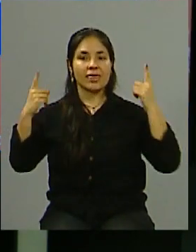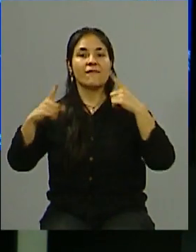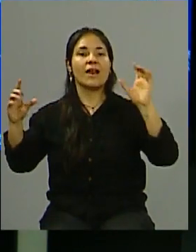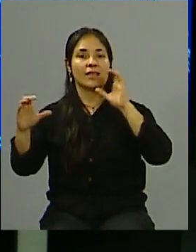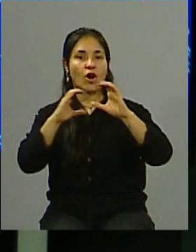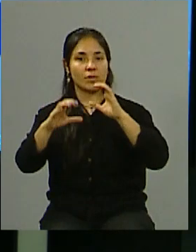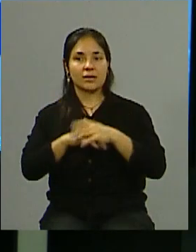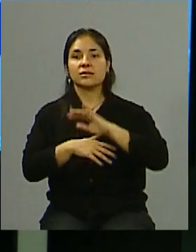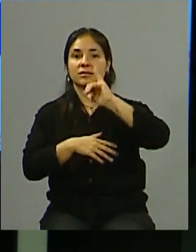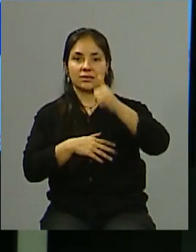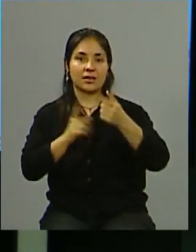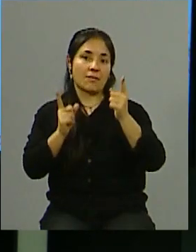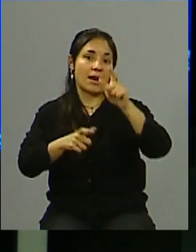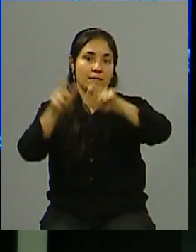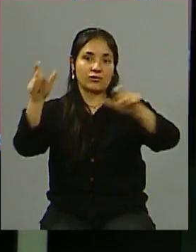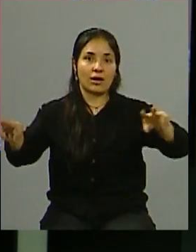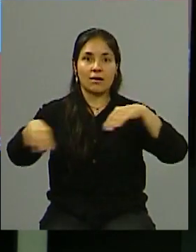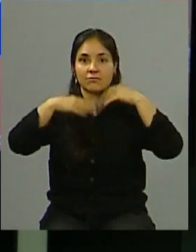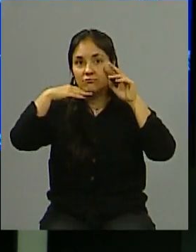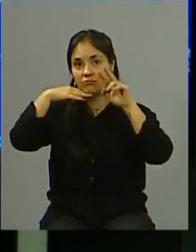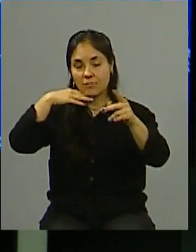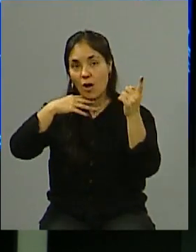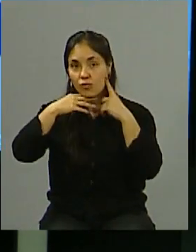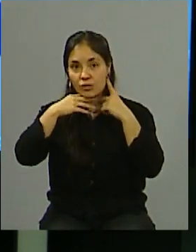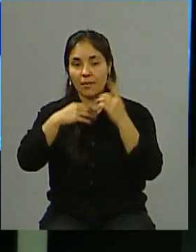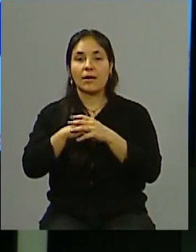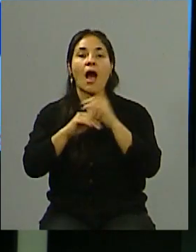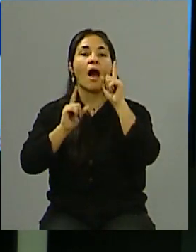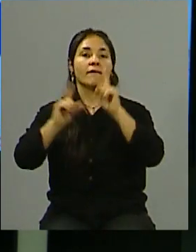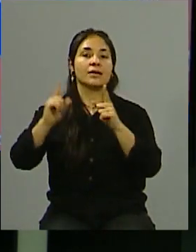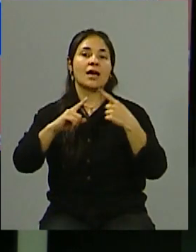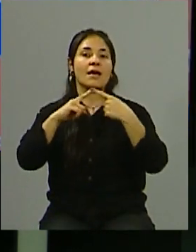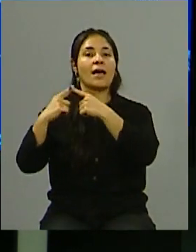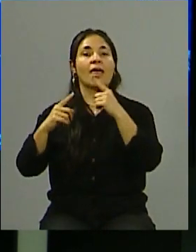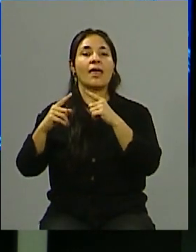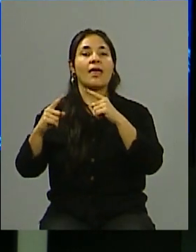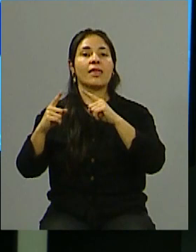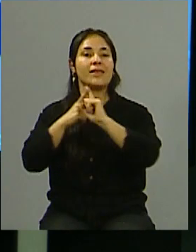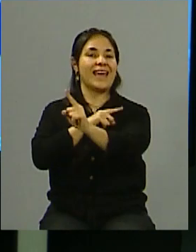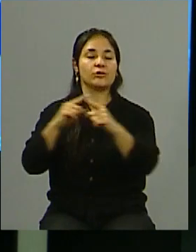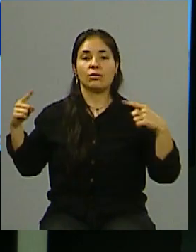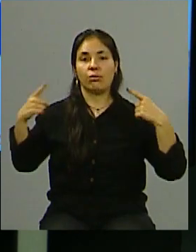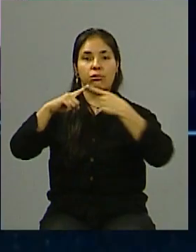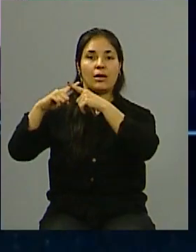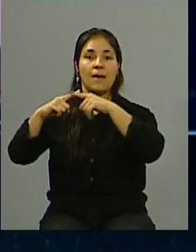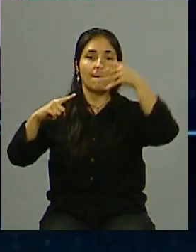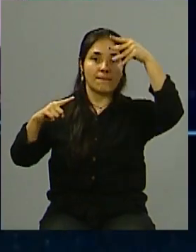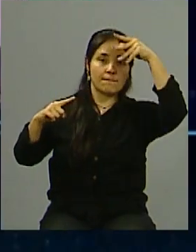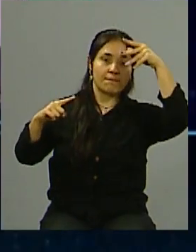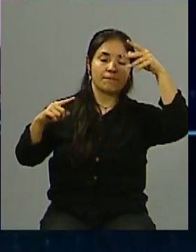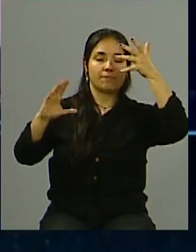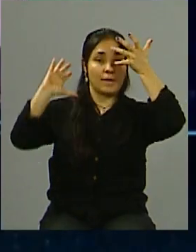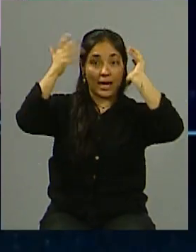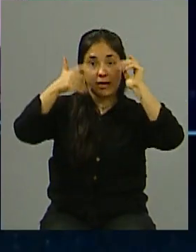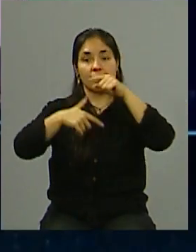retención que tenemos. A veces se daba, por ejemplo, la confrontación directa entre Milei y Massa, que era